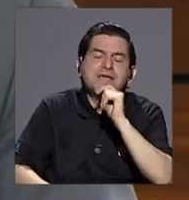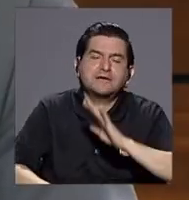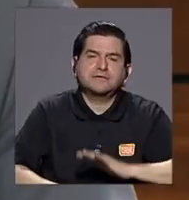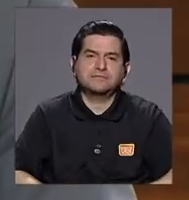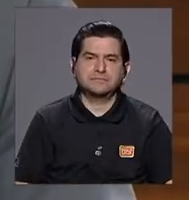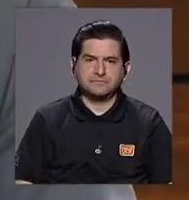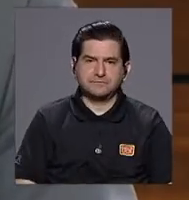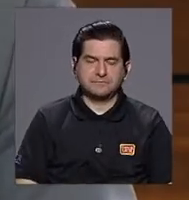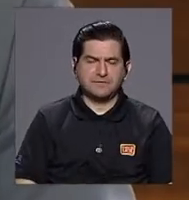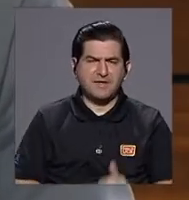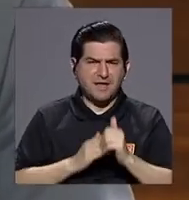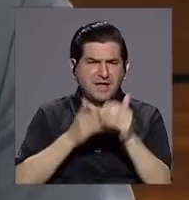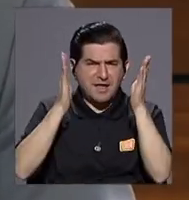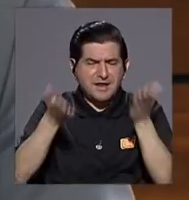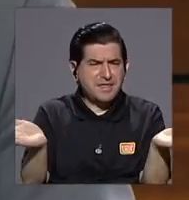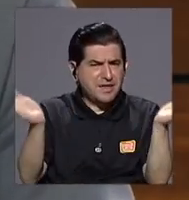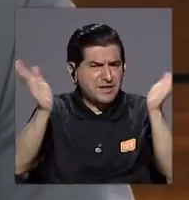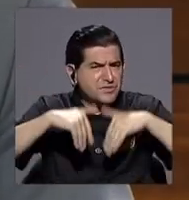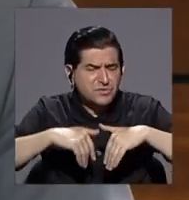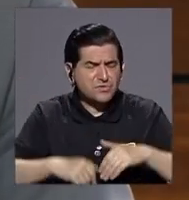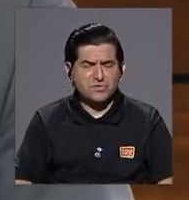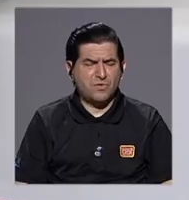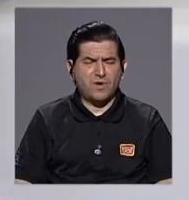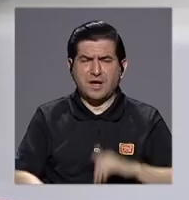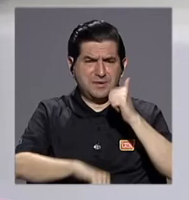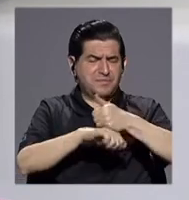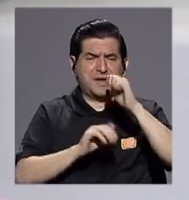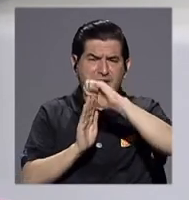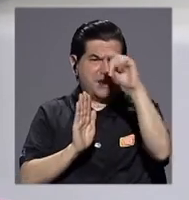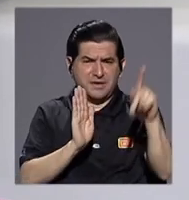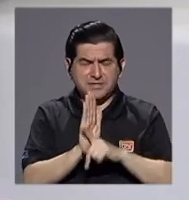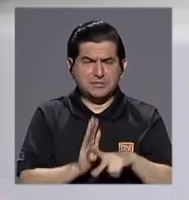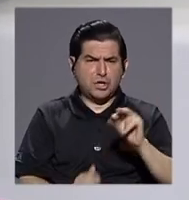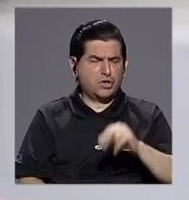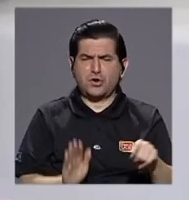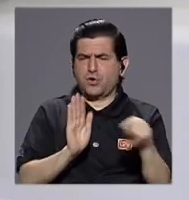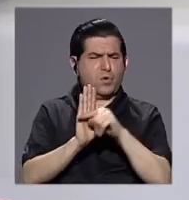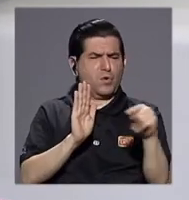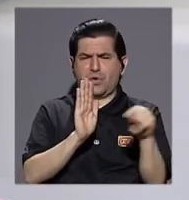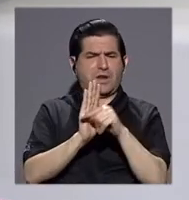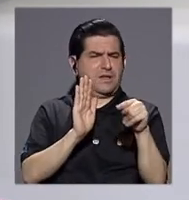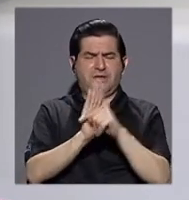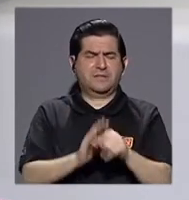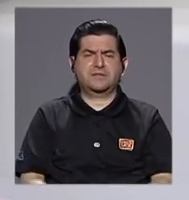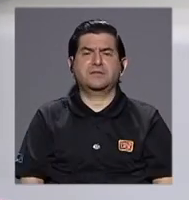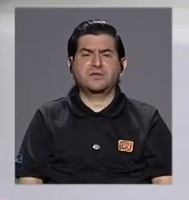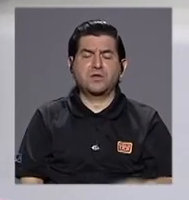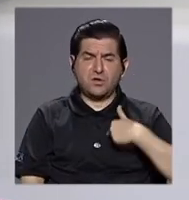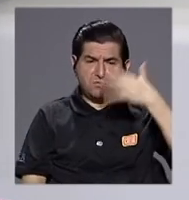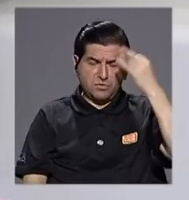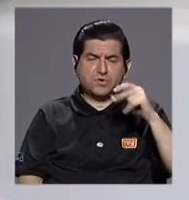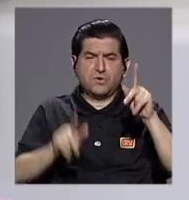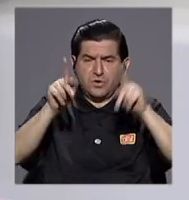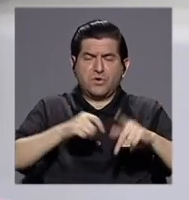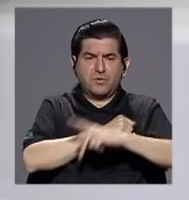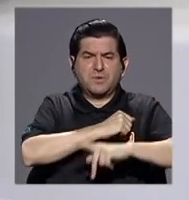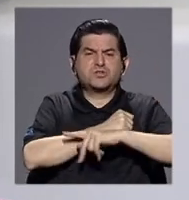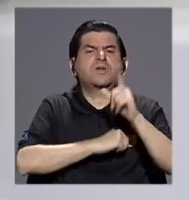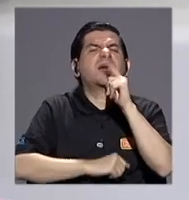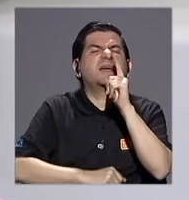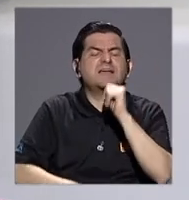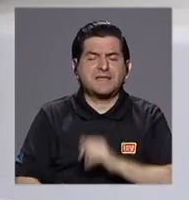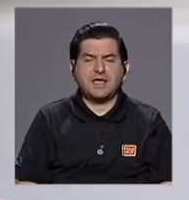Pero si no hay líderes, no hay constituyentes, don Francisco. No, no hay que ser tan pesimista. Yo creo que hay figuras en el país que se